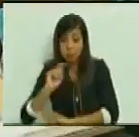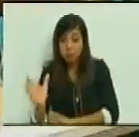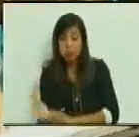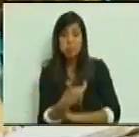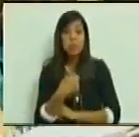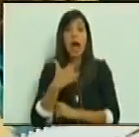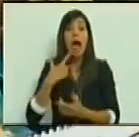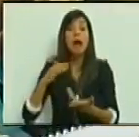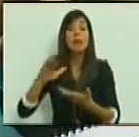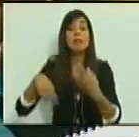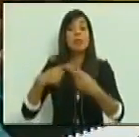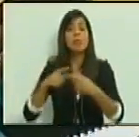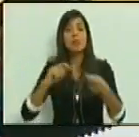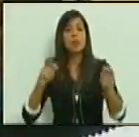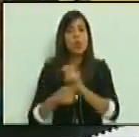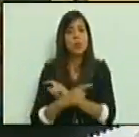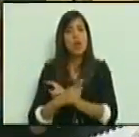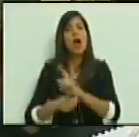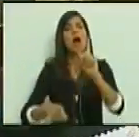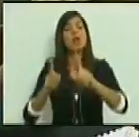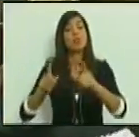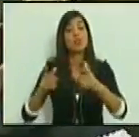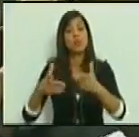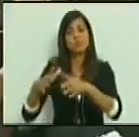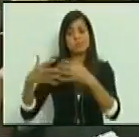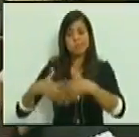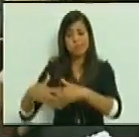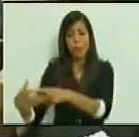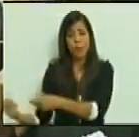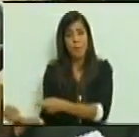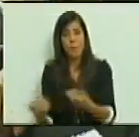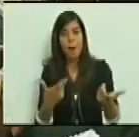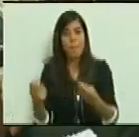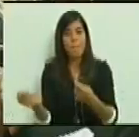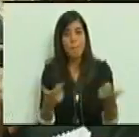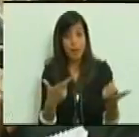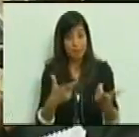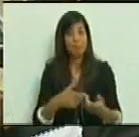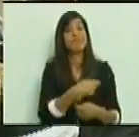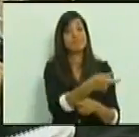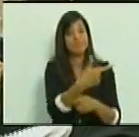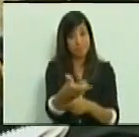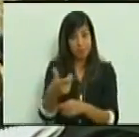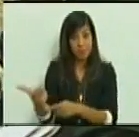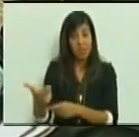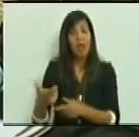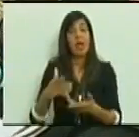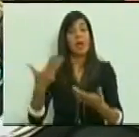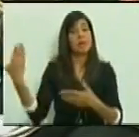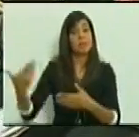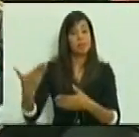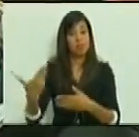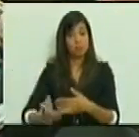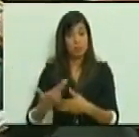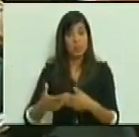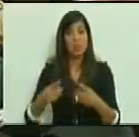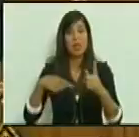la transformación insurgen los subproductos y se distribuyen, insurge el producto principal y se